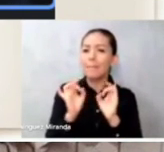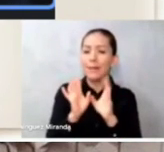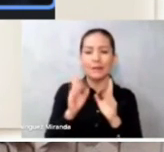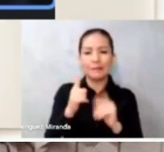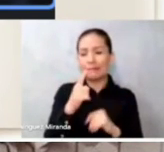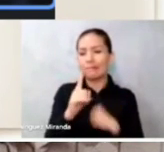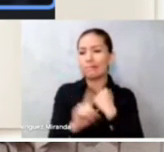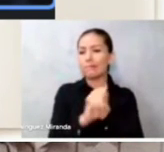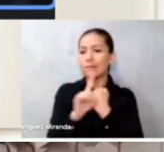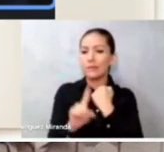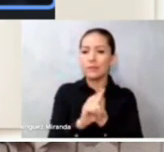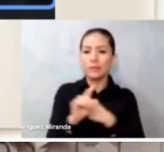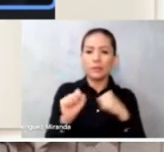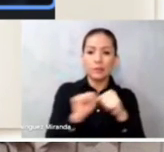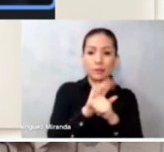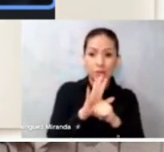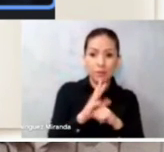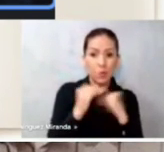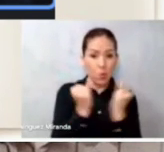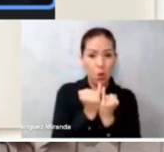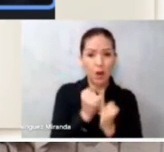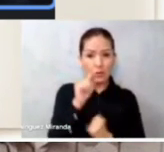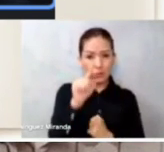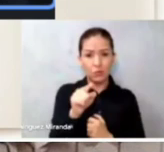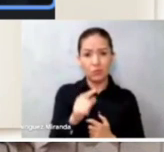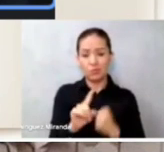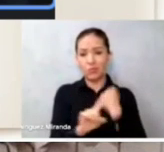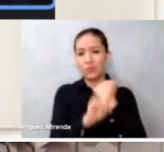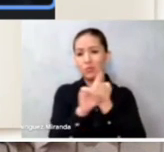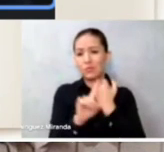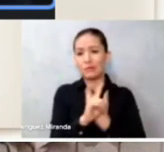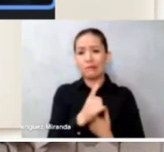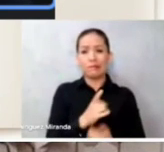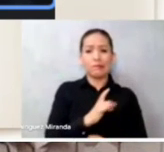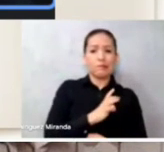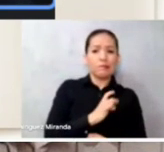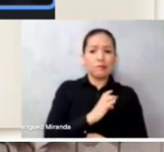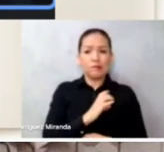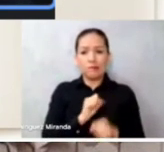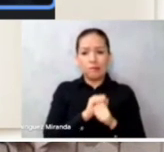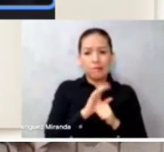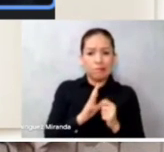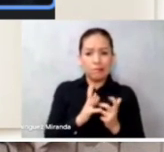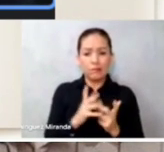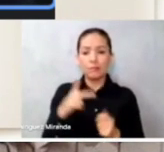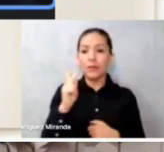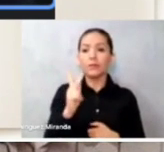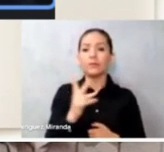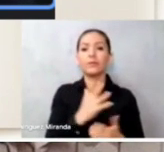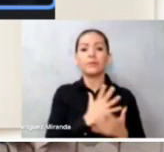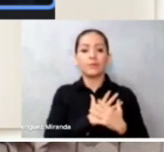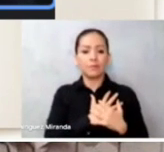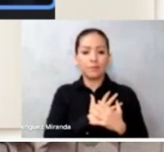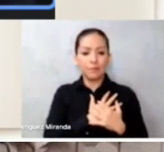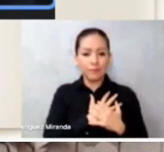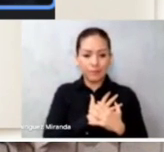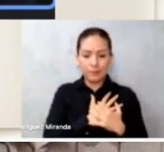pandemia y estaban con el mismo miedo que tú. Sin embargo, el amor por Chihuahua, la